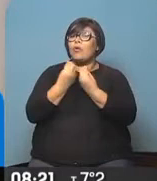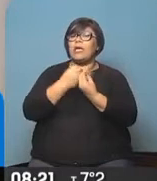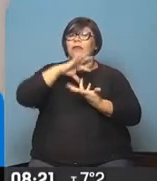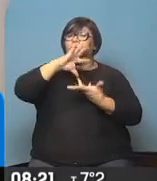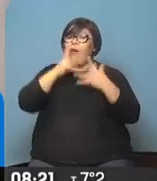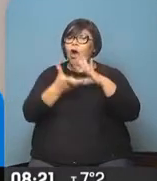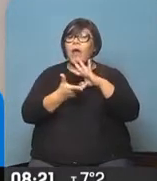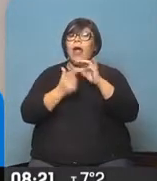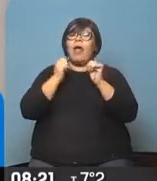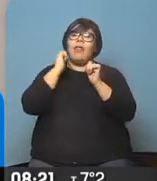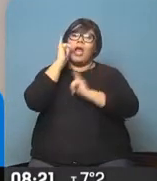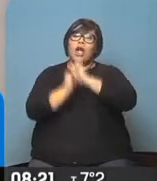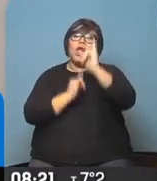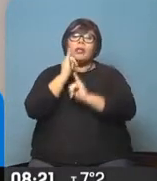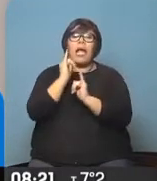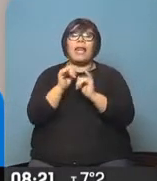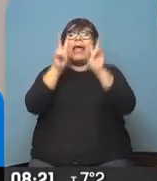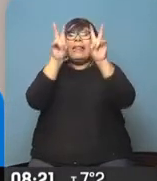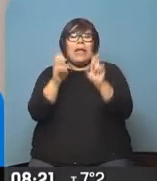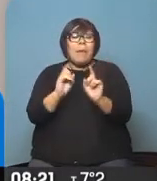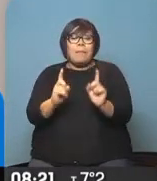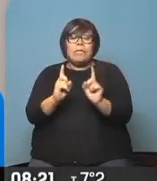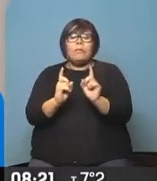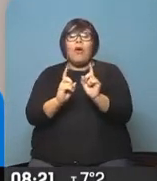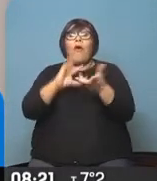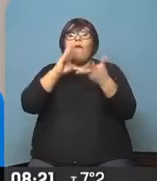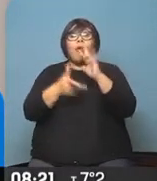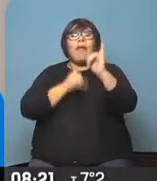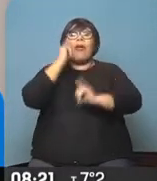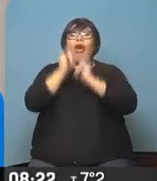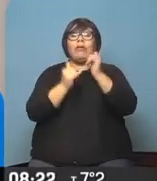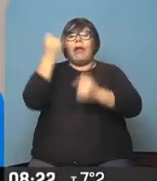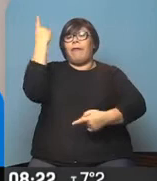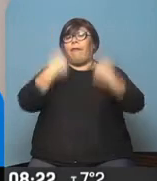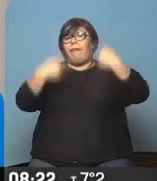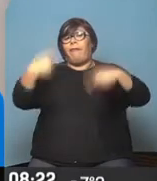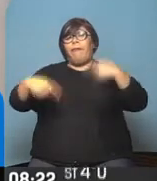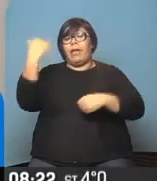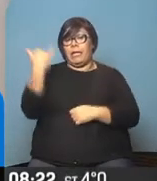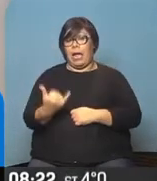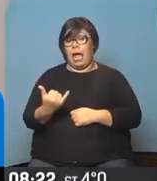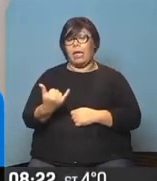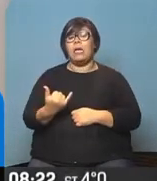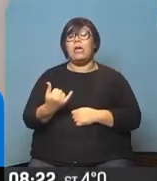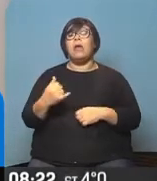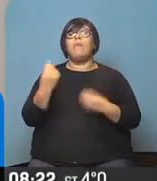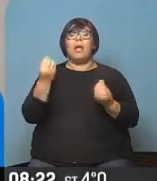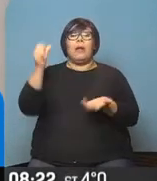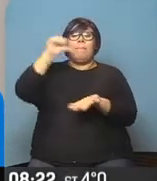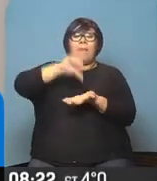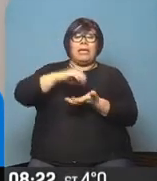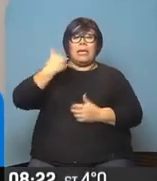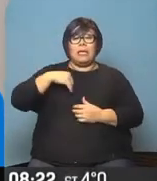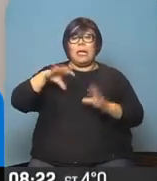y sobre todo de hablar de algo que está pasando en el mundo y en el país, que es el poco lugar